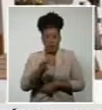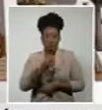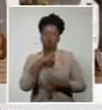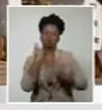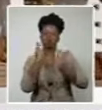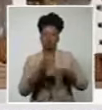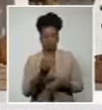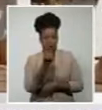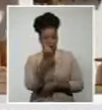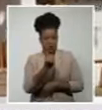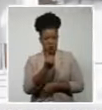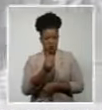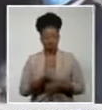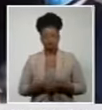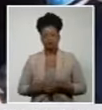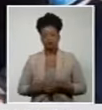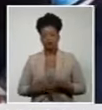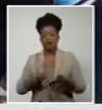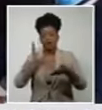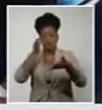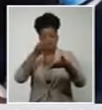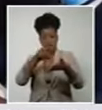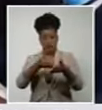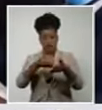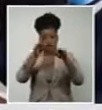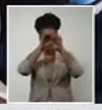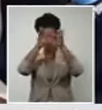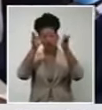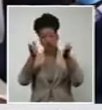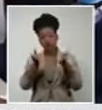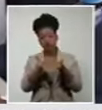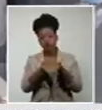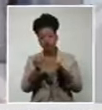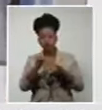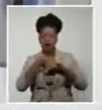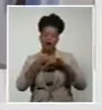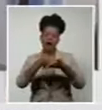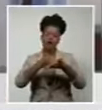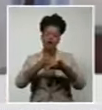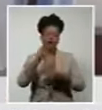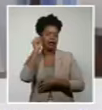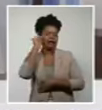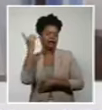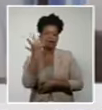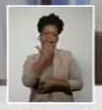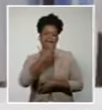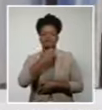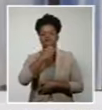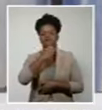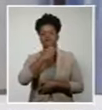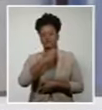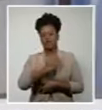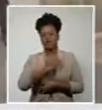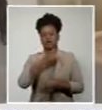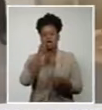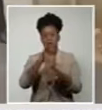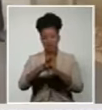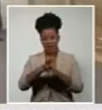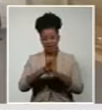un médico a cada rincón oscuro del mundo fue una idea visionaria de Fidel, esa que materializan en la República Togolesa los